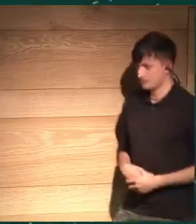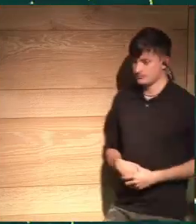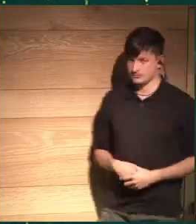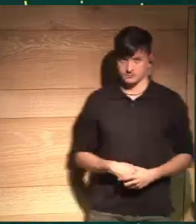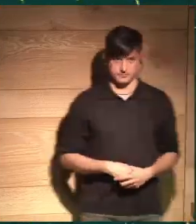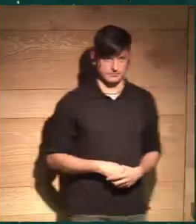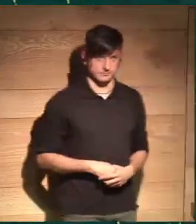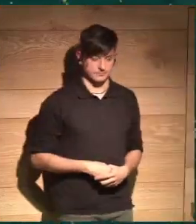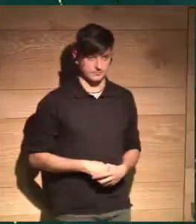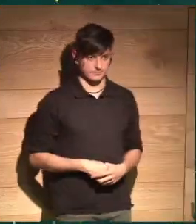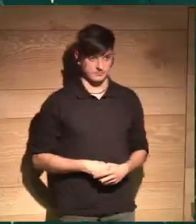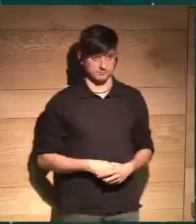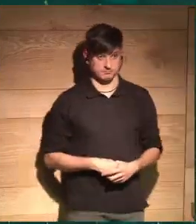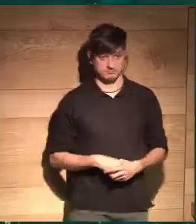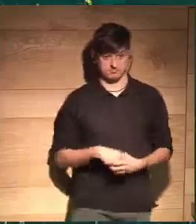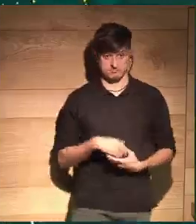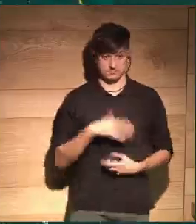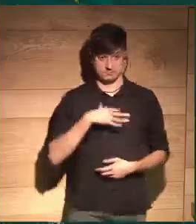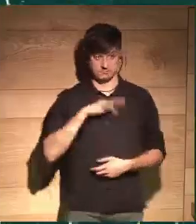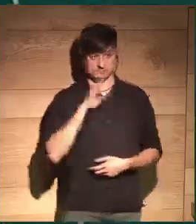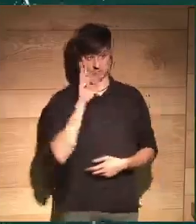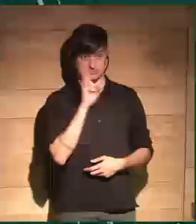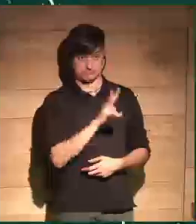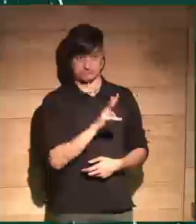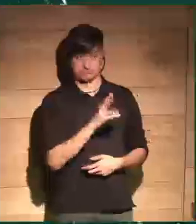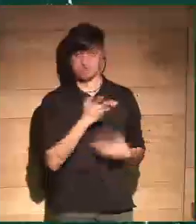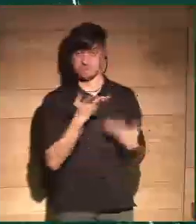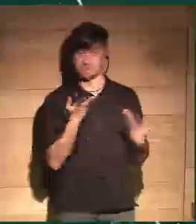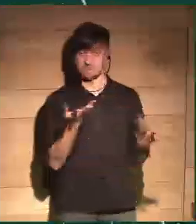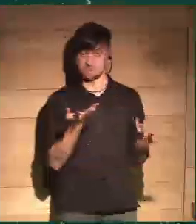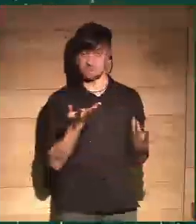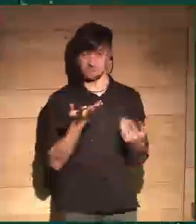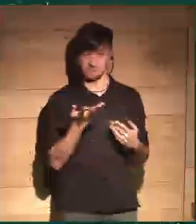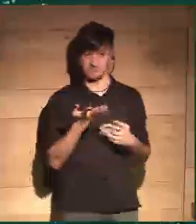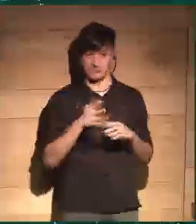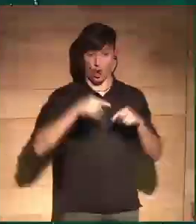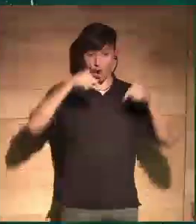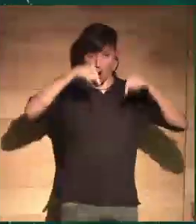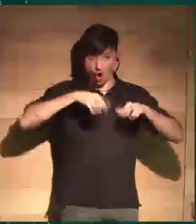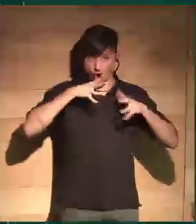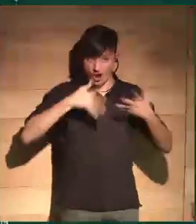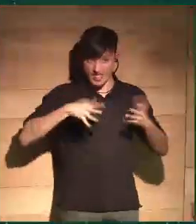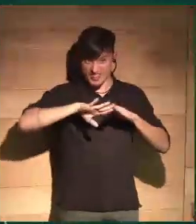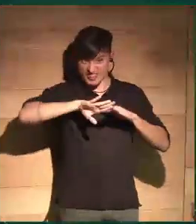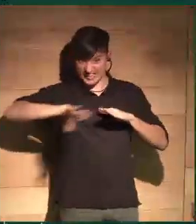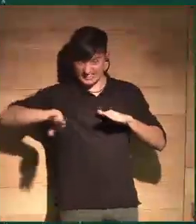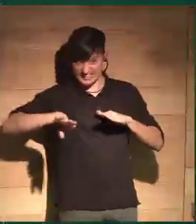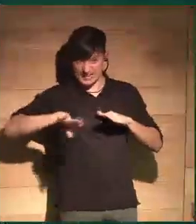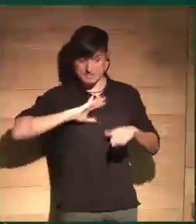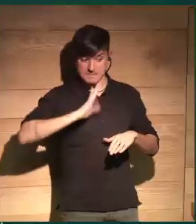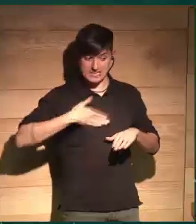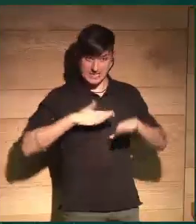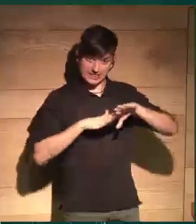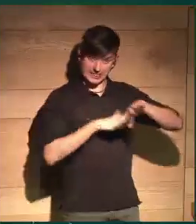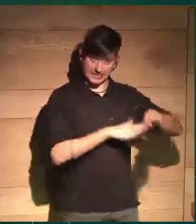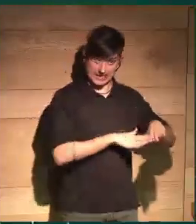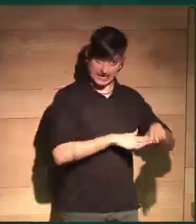y aquí podemos ver lo de eloy a la derecha y el mañana a la izquierda que es